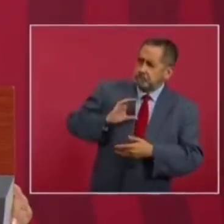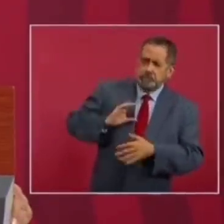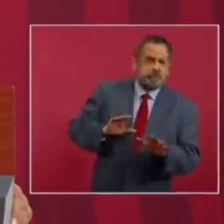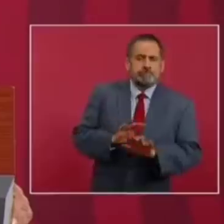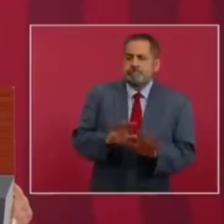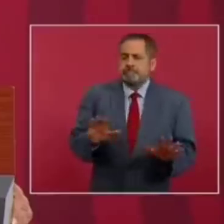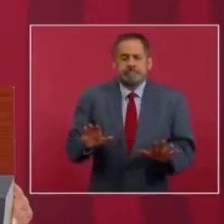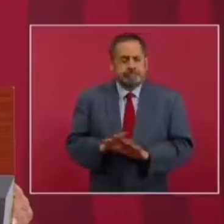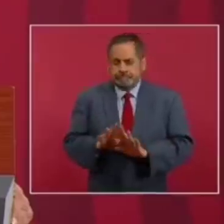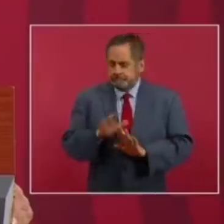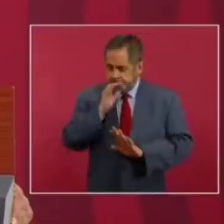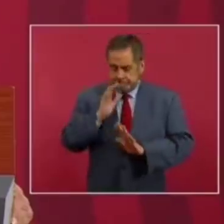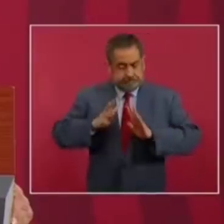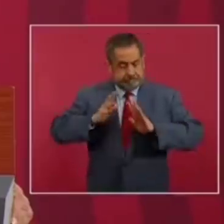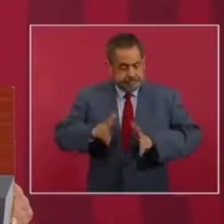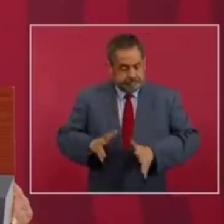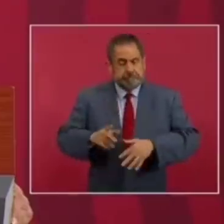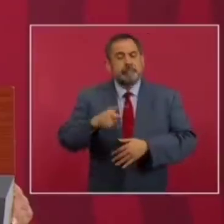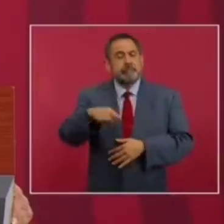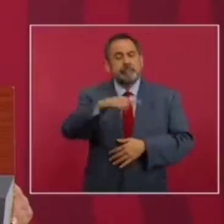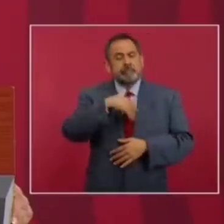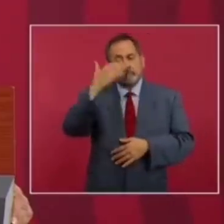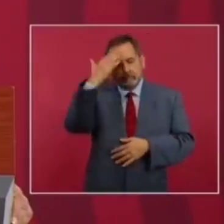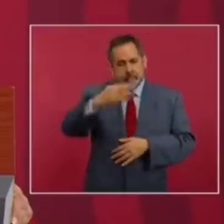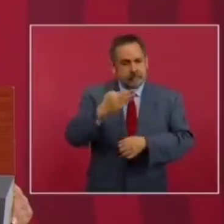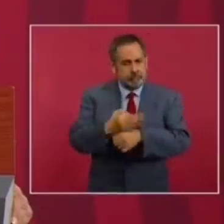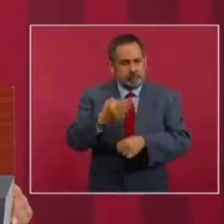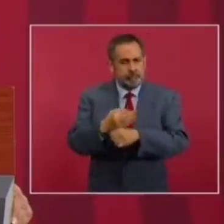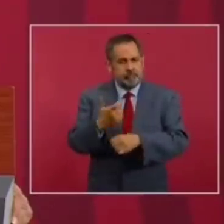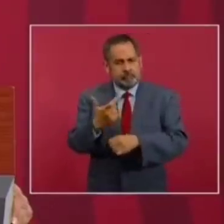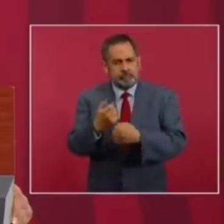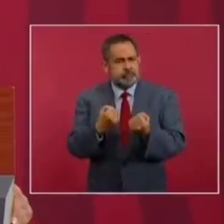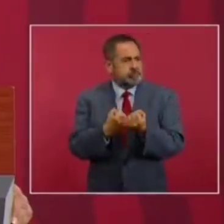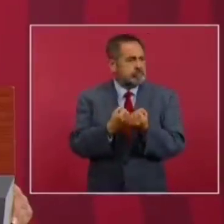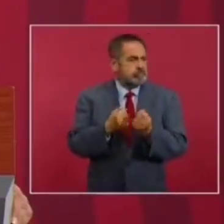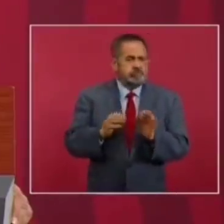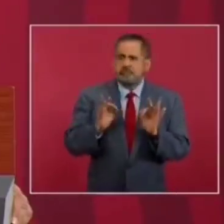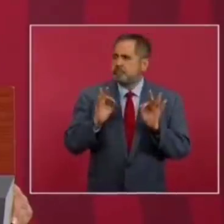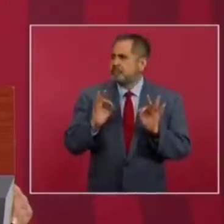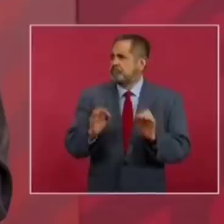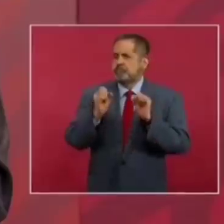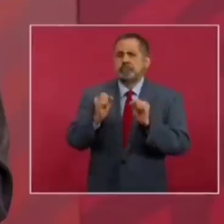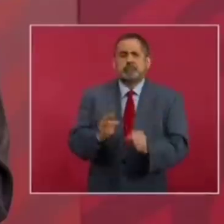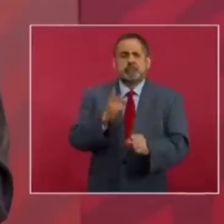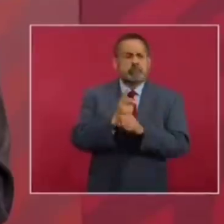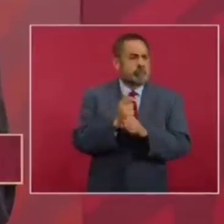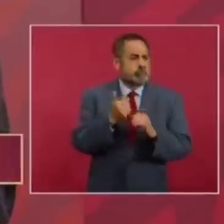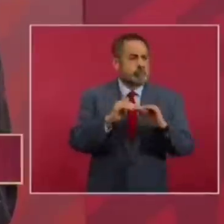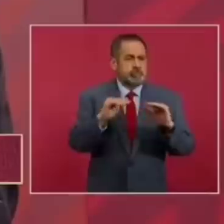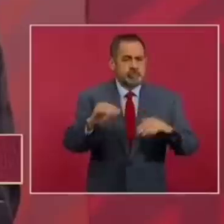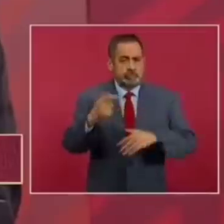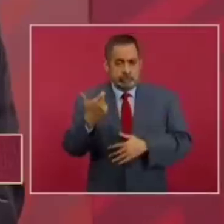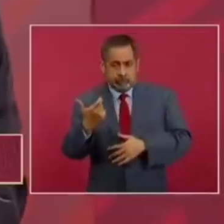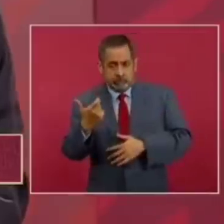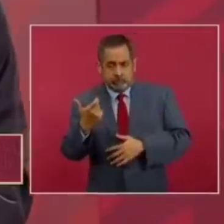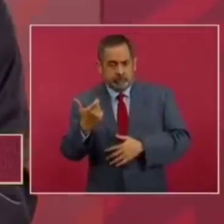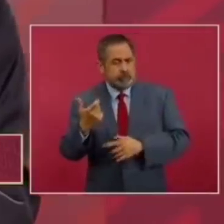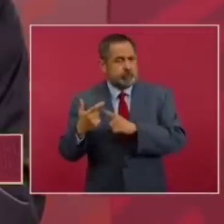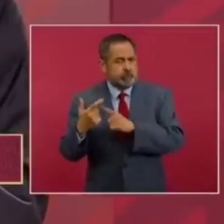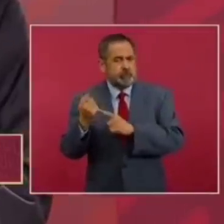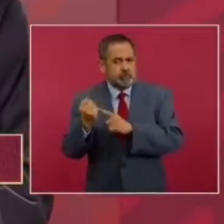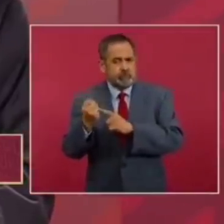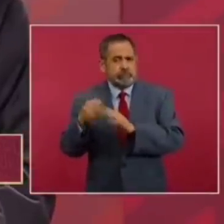Ya ustedes saben que tenemos estabilidad en nuestra moneda, se ha apreciado el